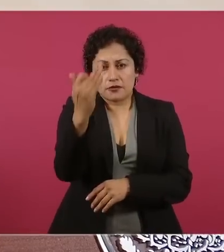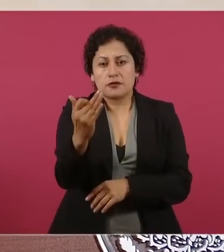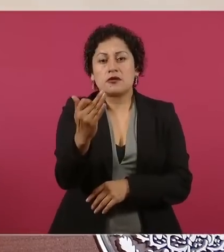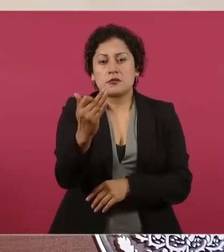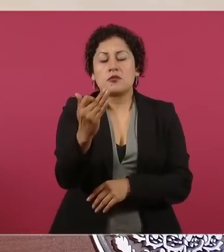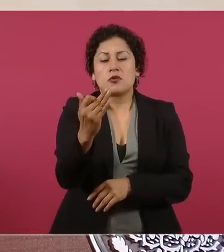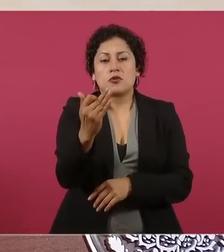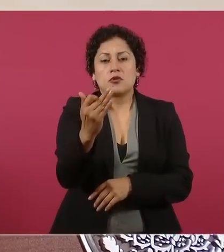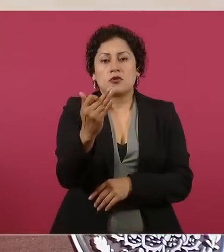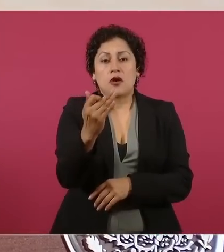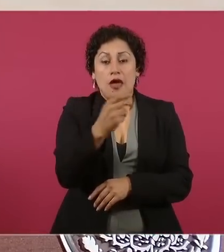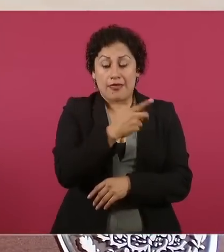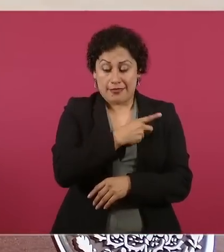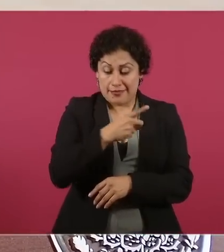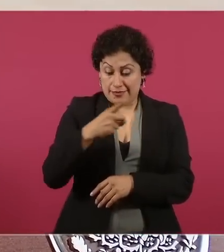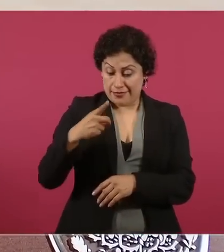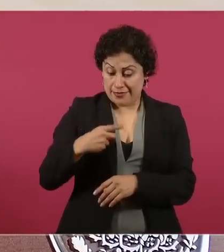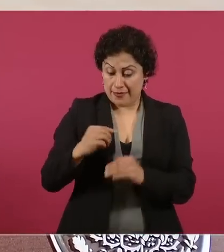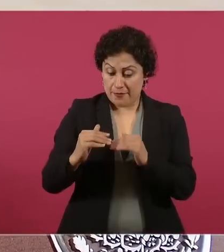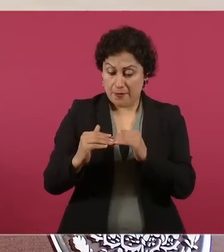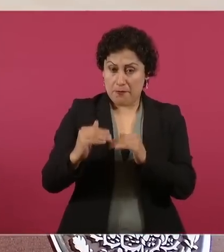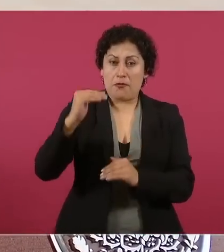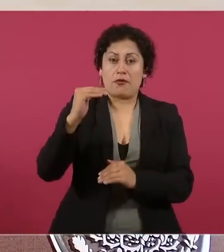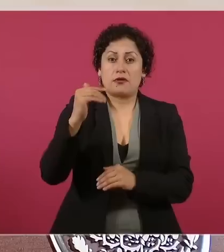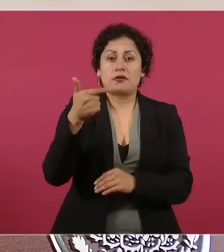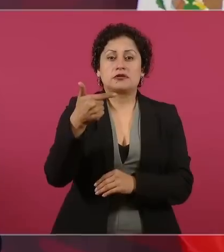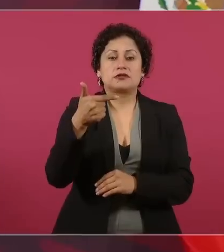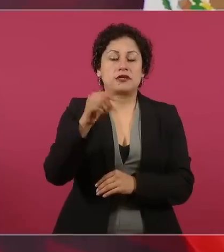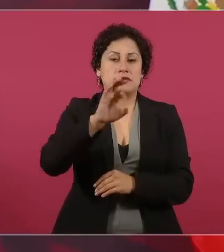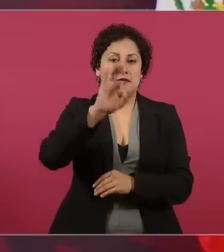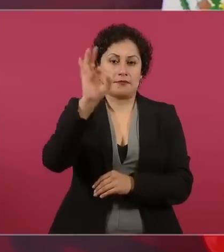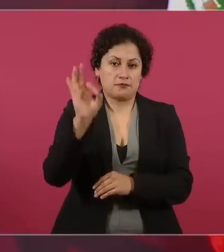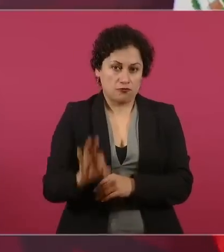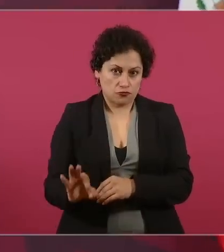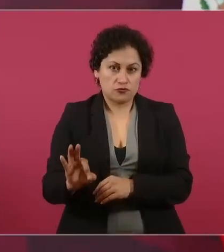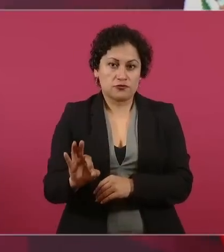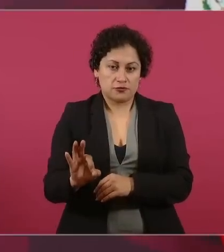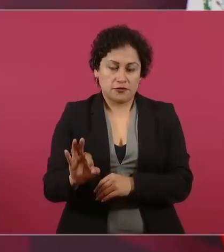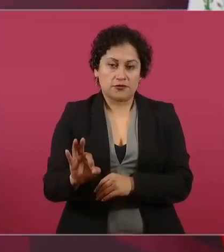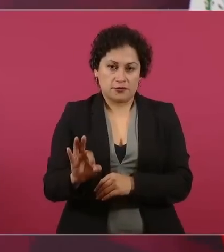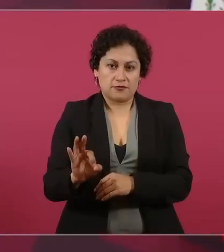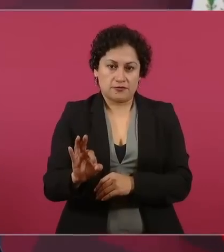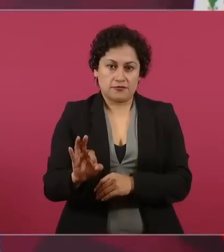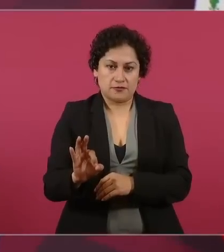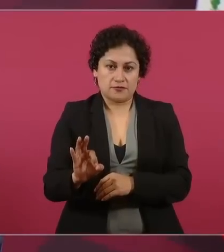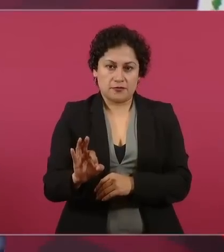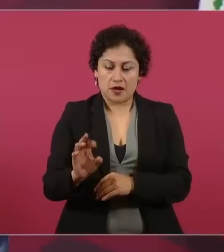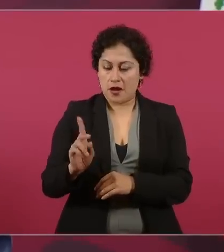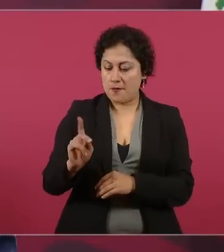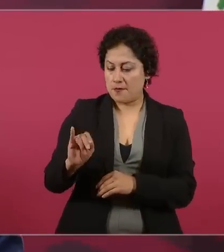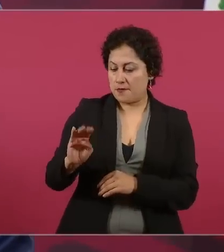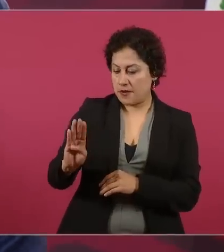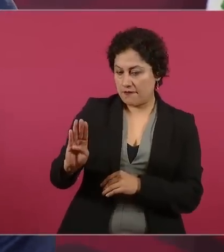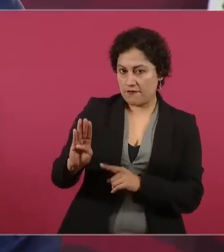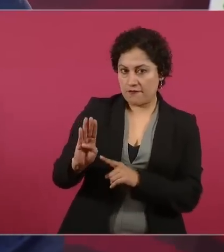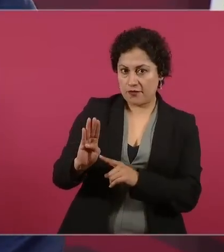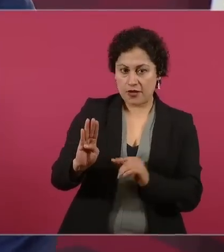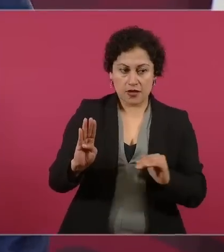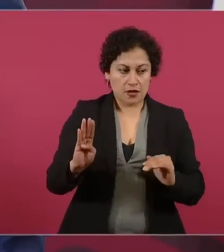crecieron la deuda en 7 puntos del Producto Interno Bruto, del